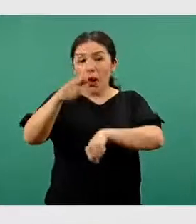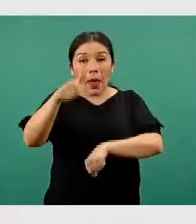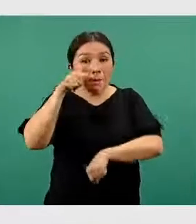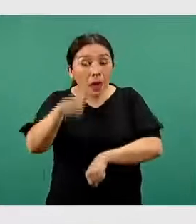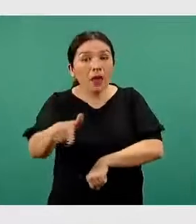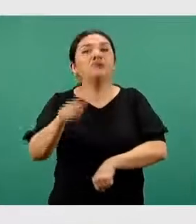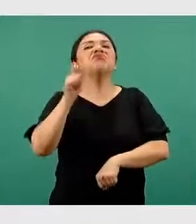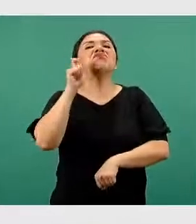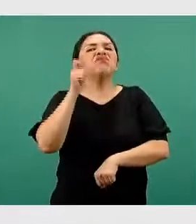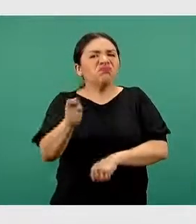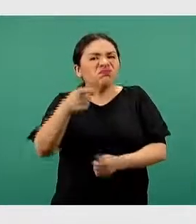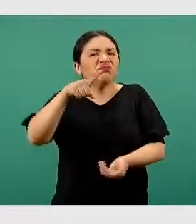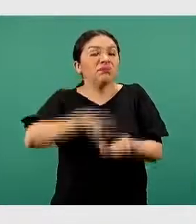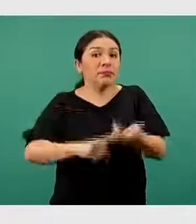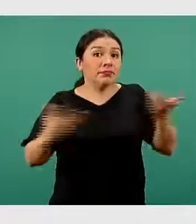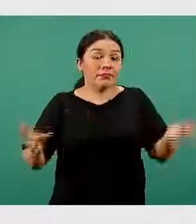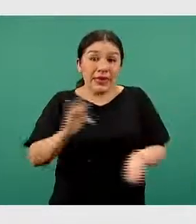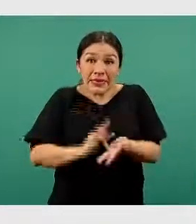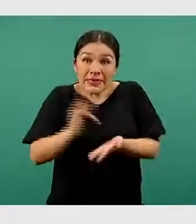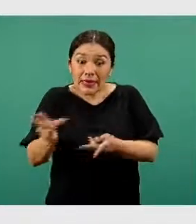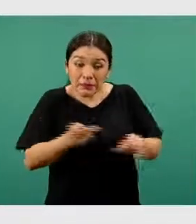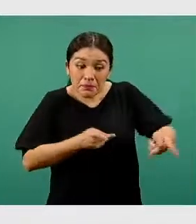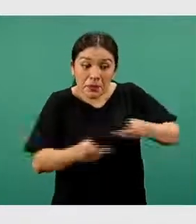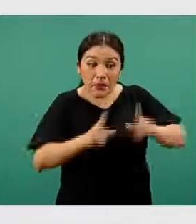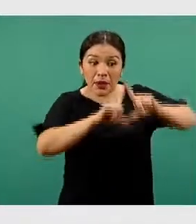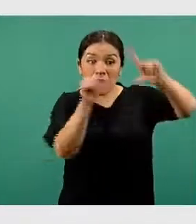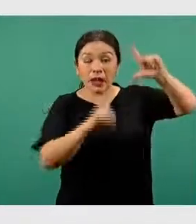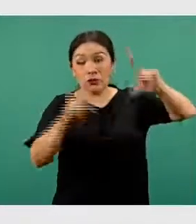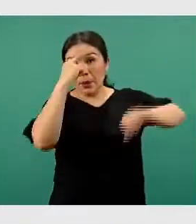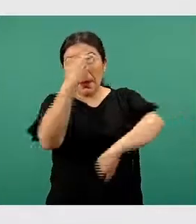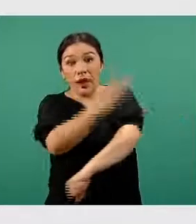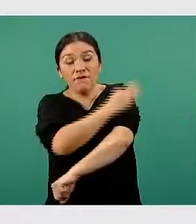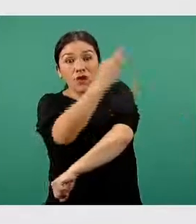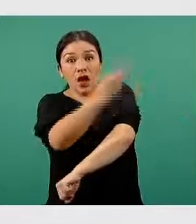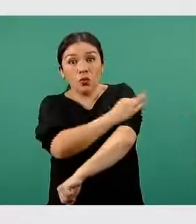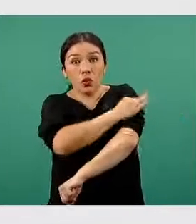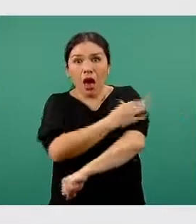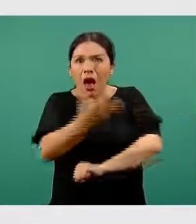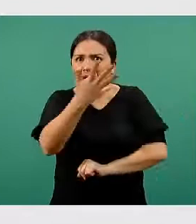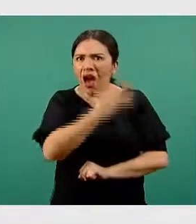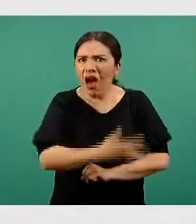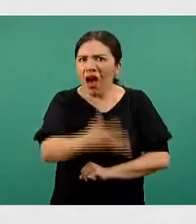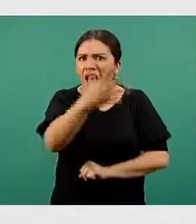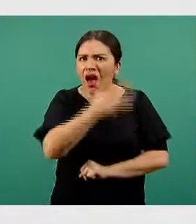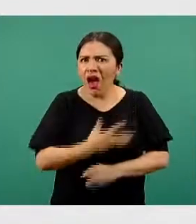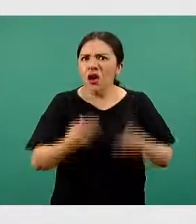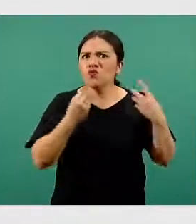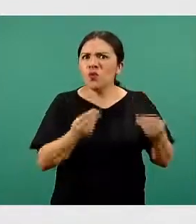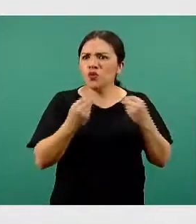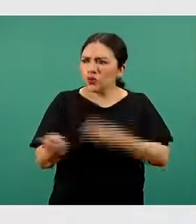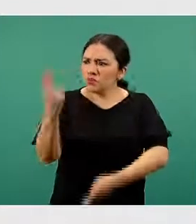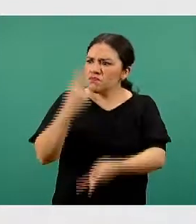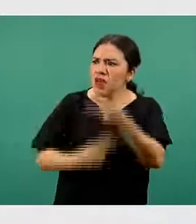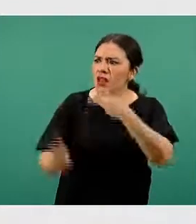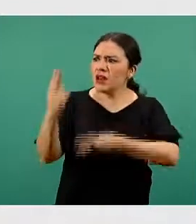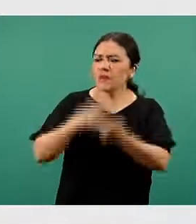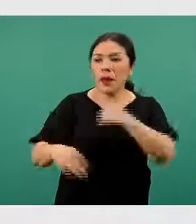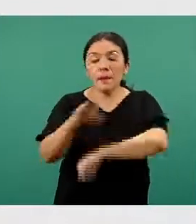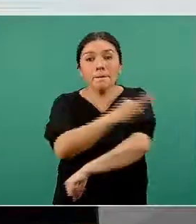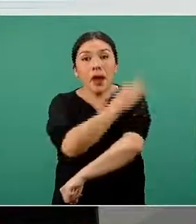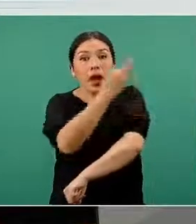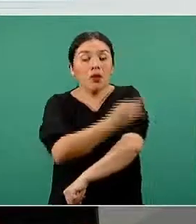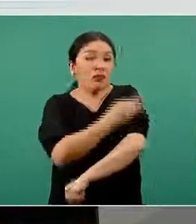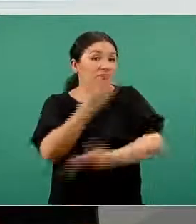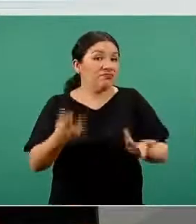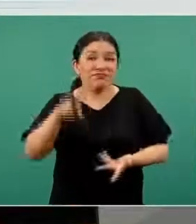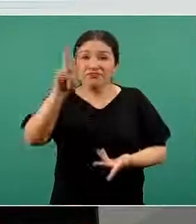que nos habla es que gracias a la Estrategia Nacional de Vacunación, al tener esta cantidad de dosis, pues